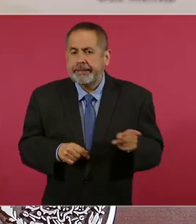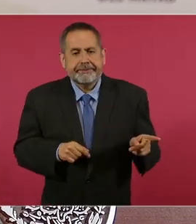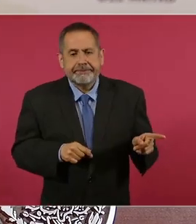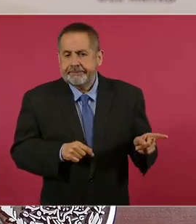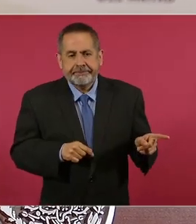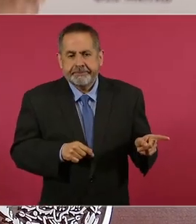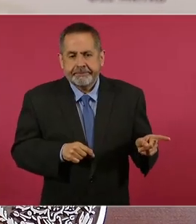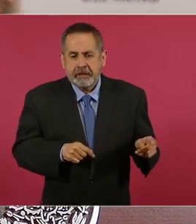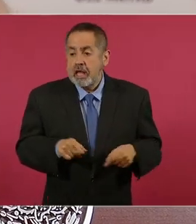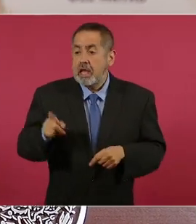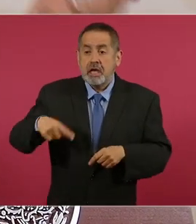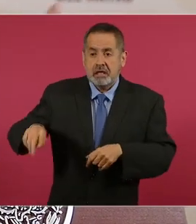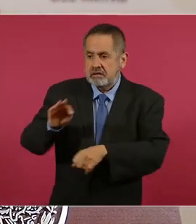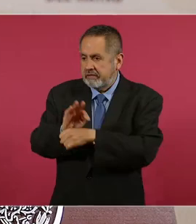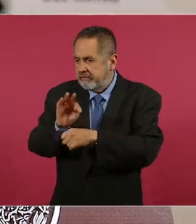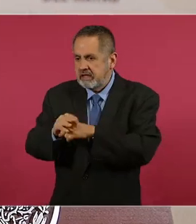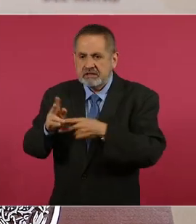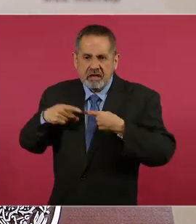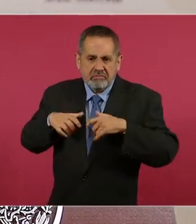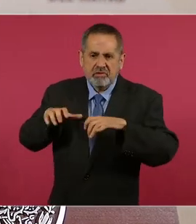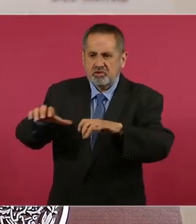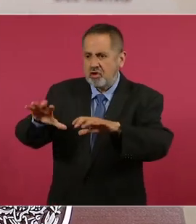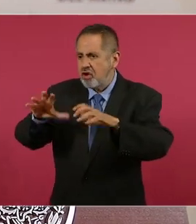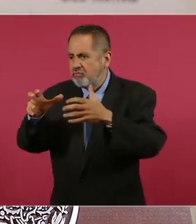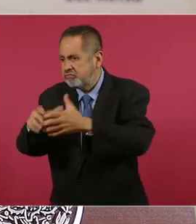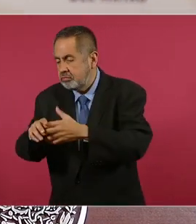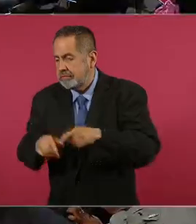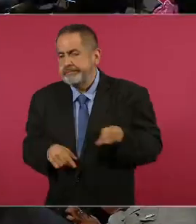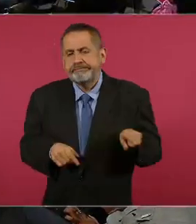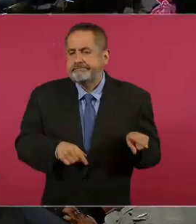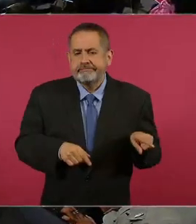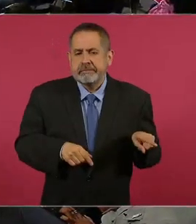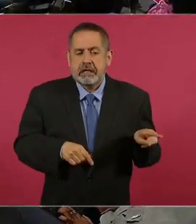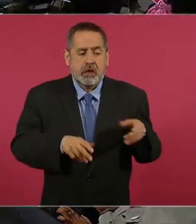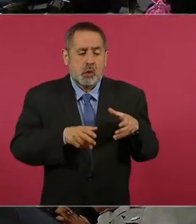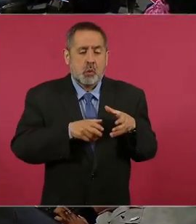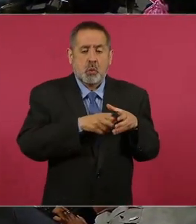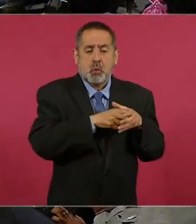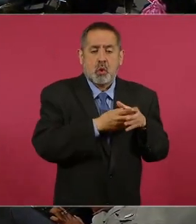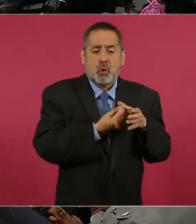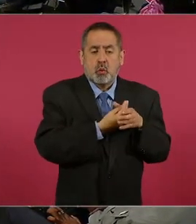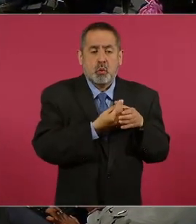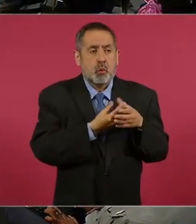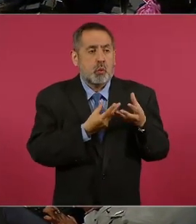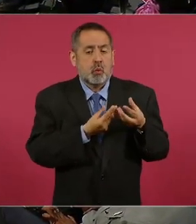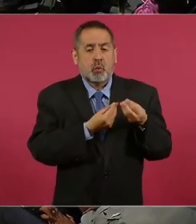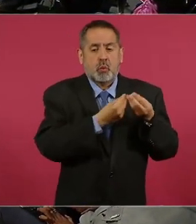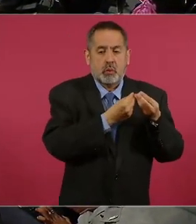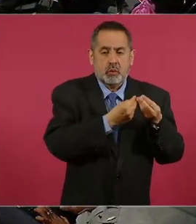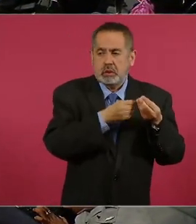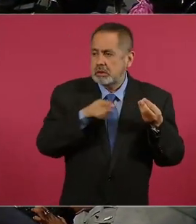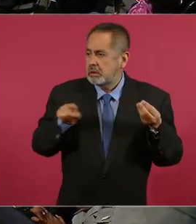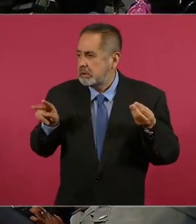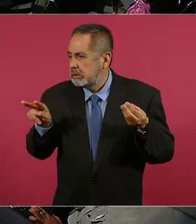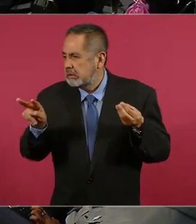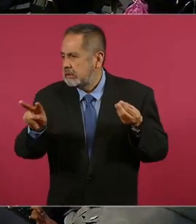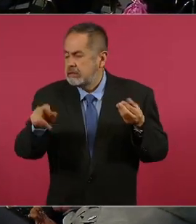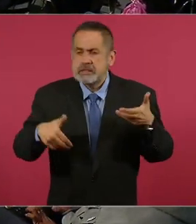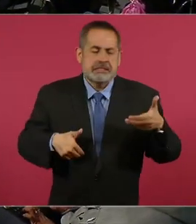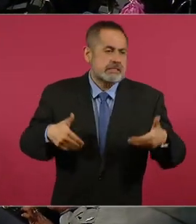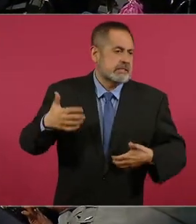con la defensa de las causas populares, porque él es de la élite, ¿no? Le molesta.